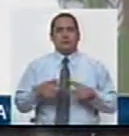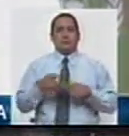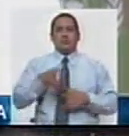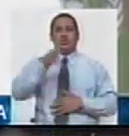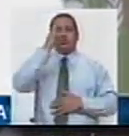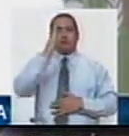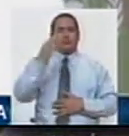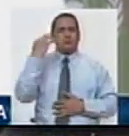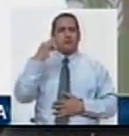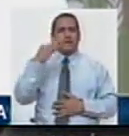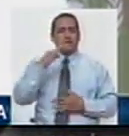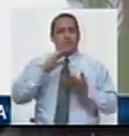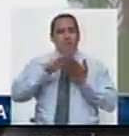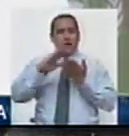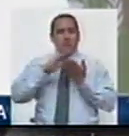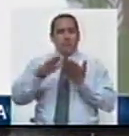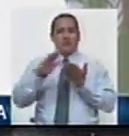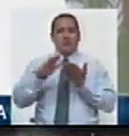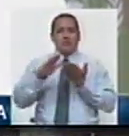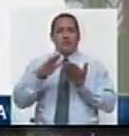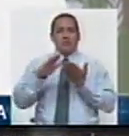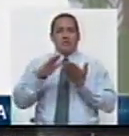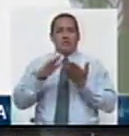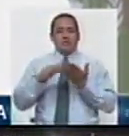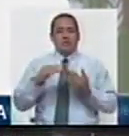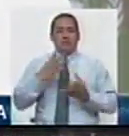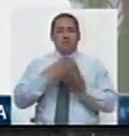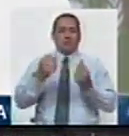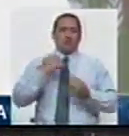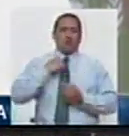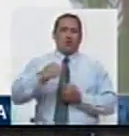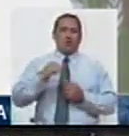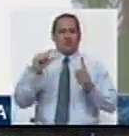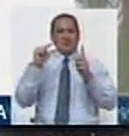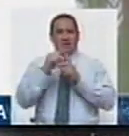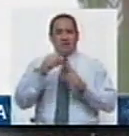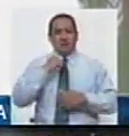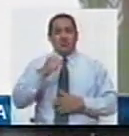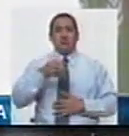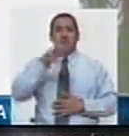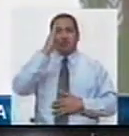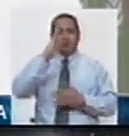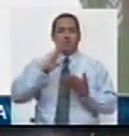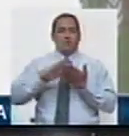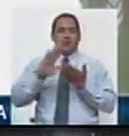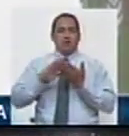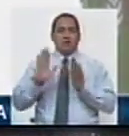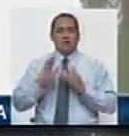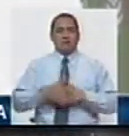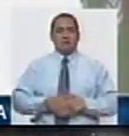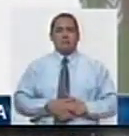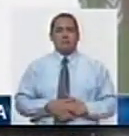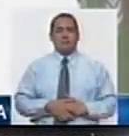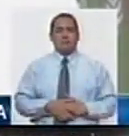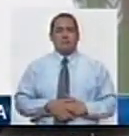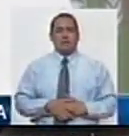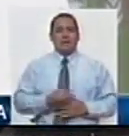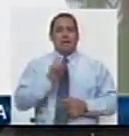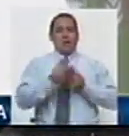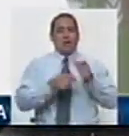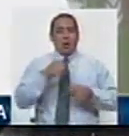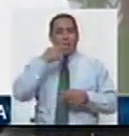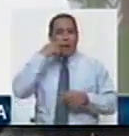Dios siempre perdona las ofensas, los maltratos. Dios siempre perdona. Los